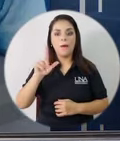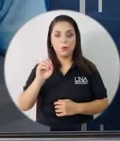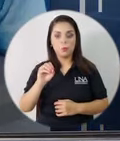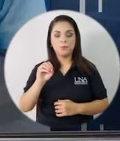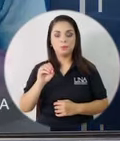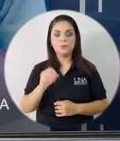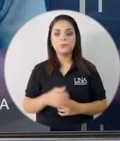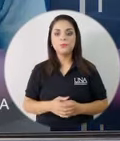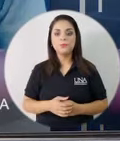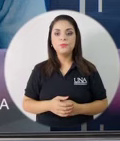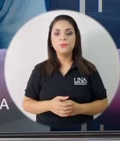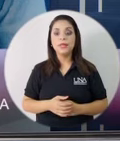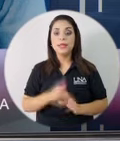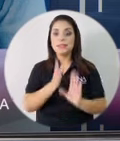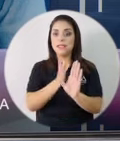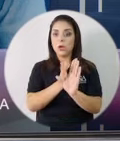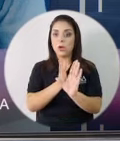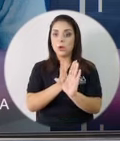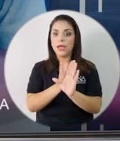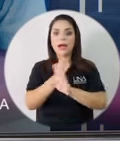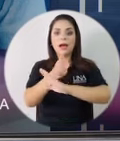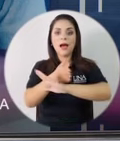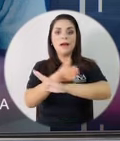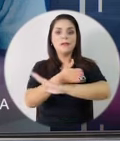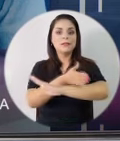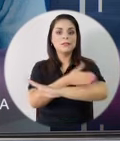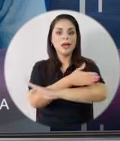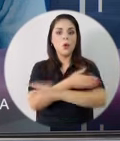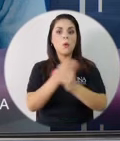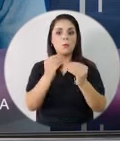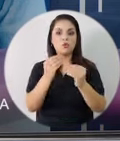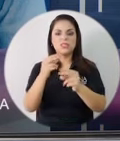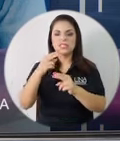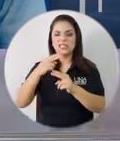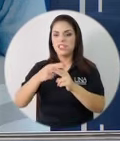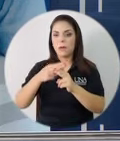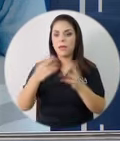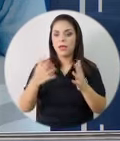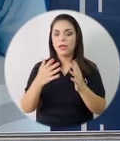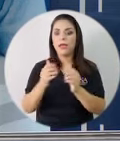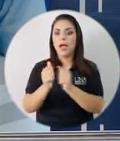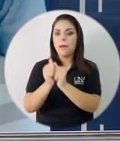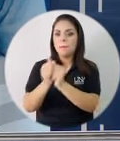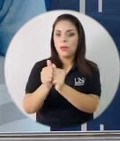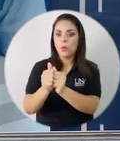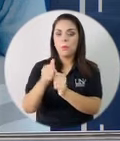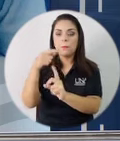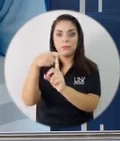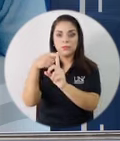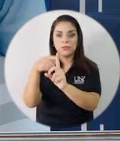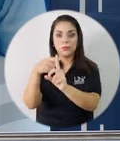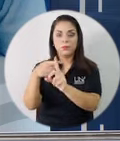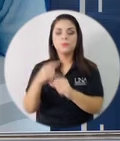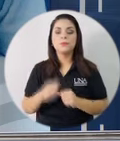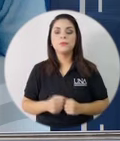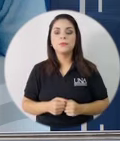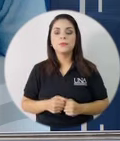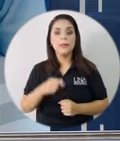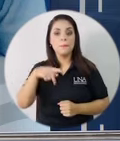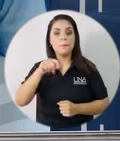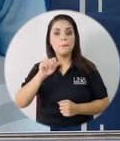en psicología se ha avanzado mucho en un aspecto que se llama apego positivo. Y nos decía Pablo de